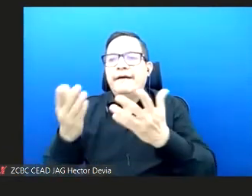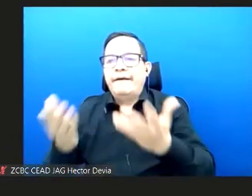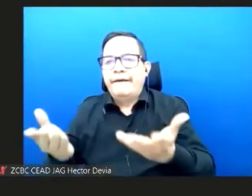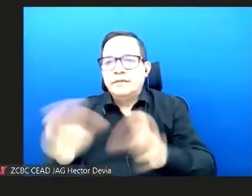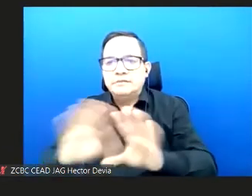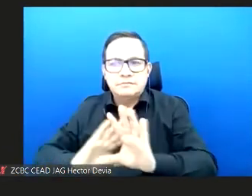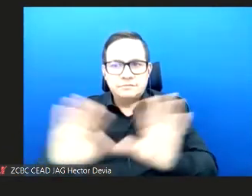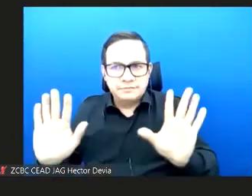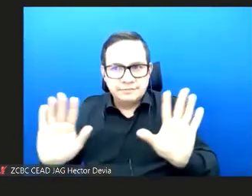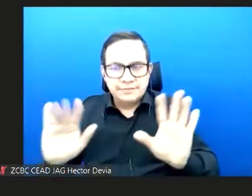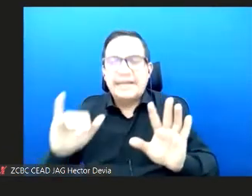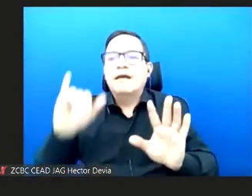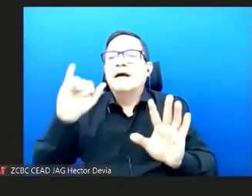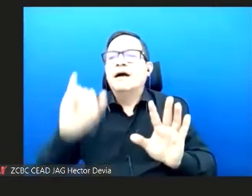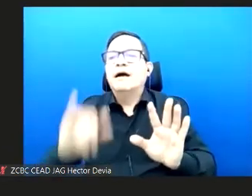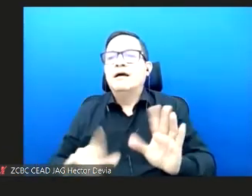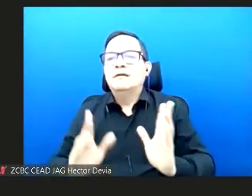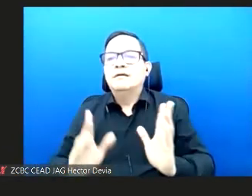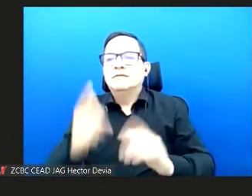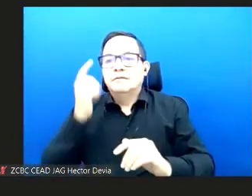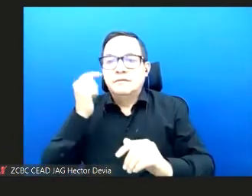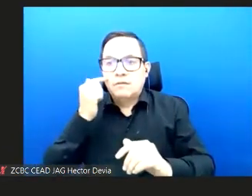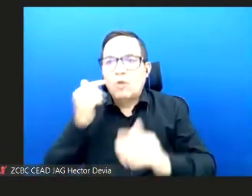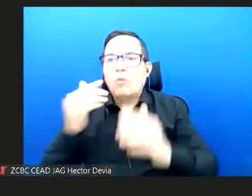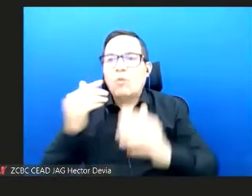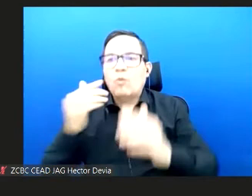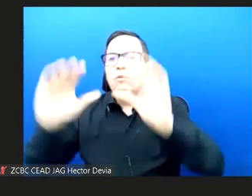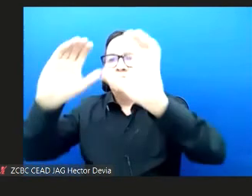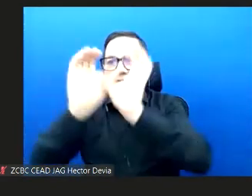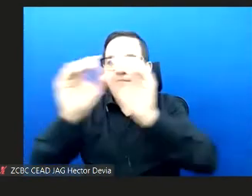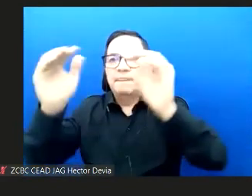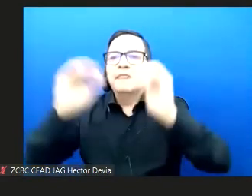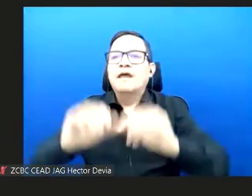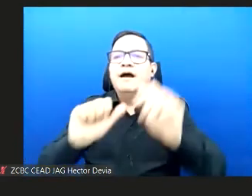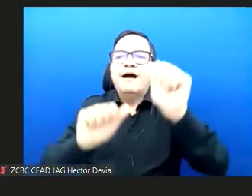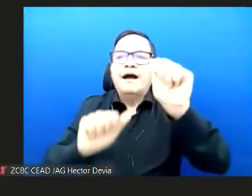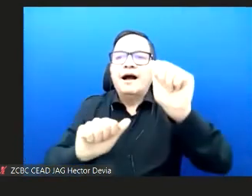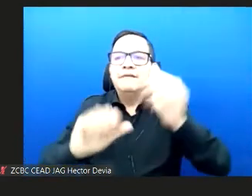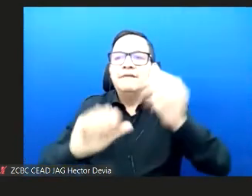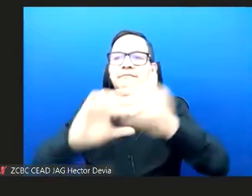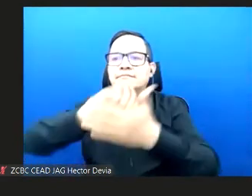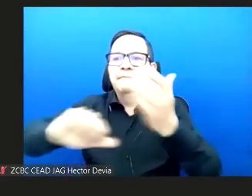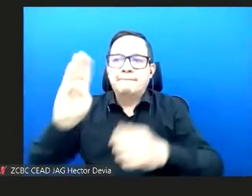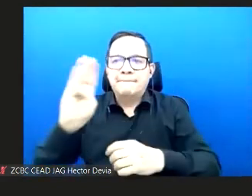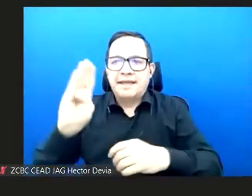bien, ¿cierto? Vamos ahora a representar el segundo. ¿Listo?